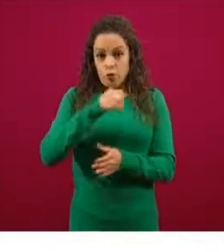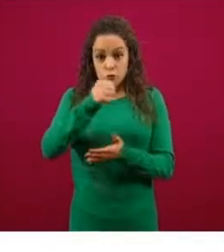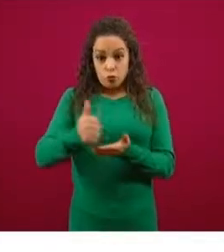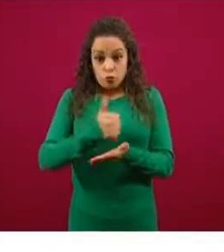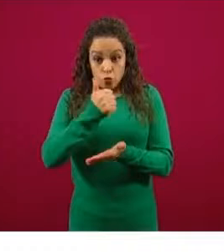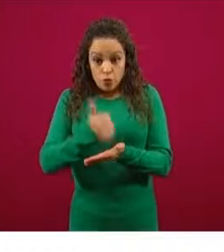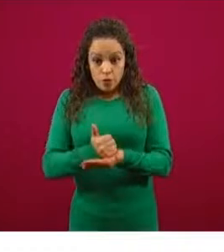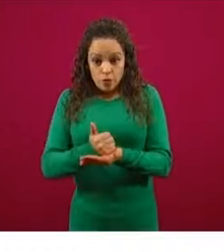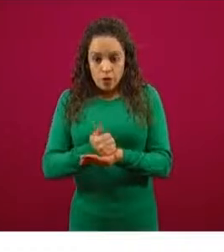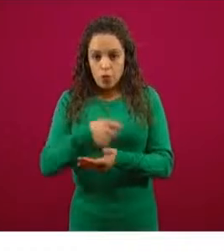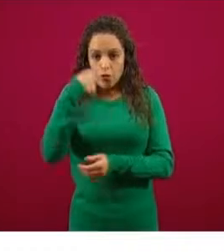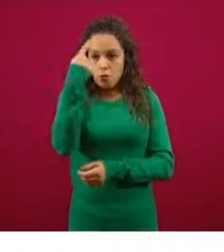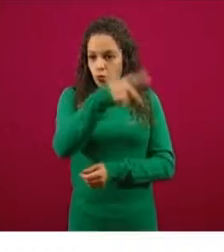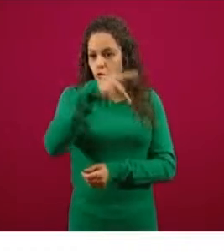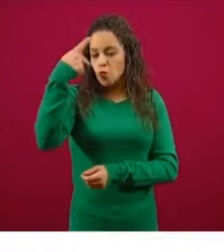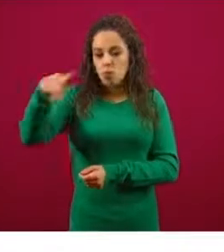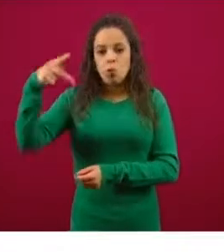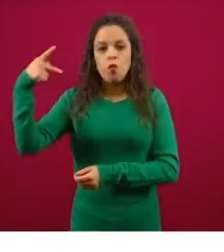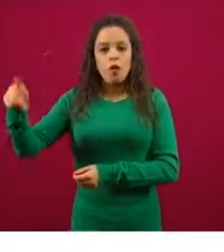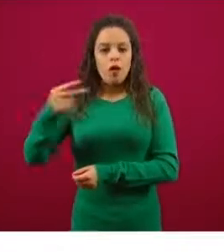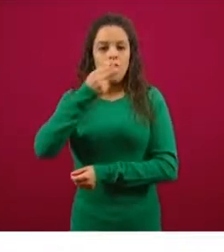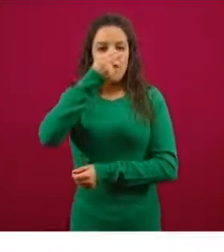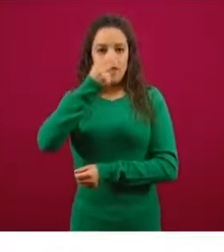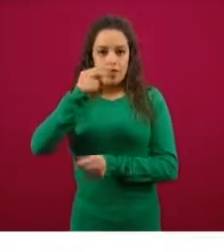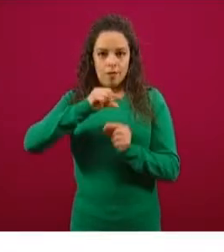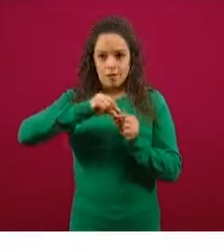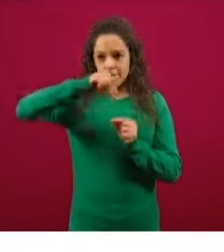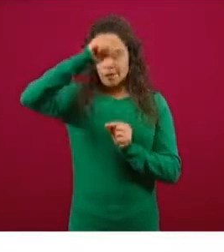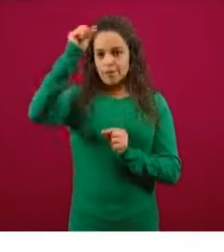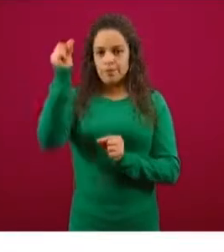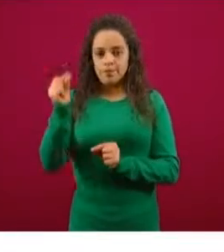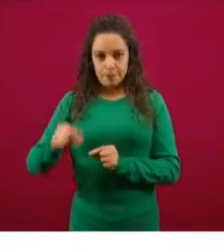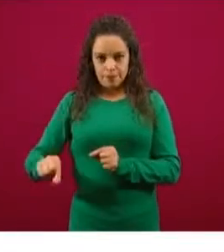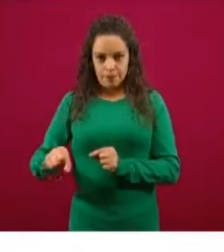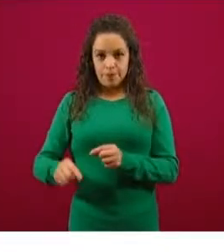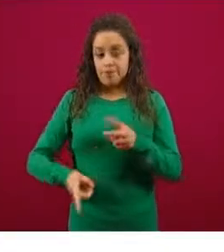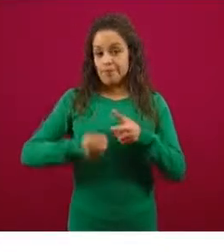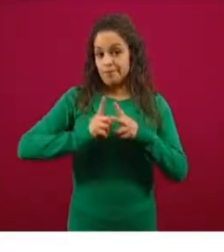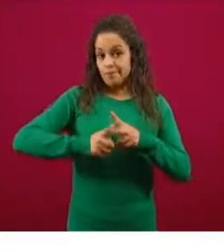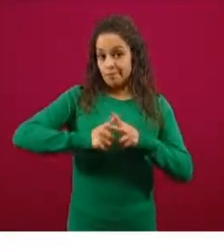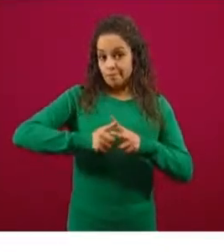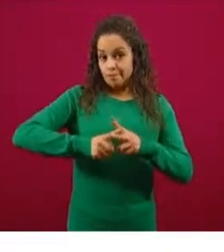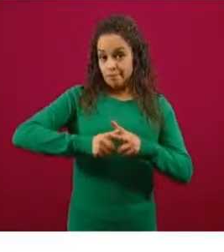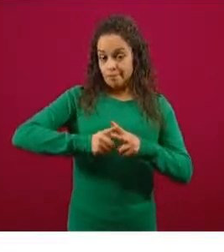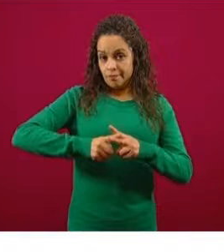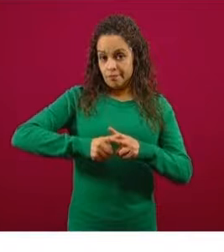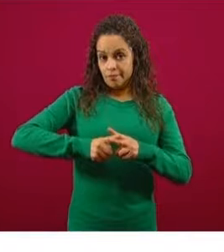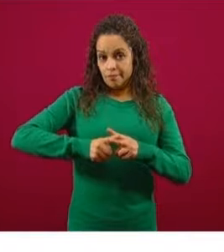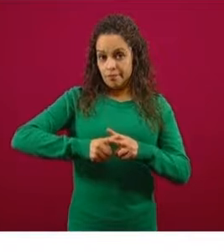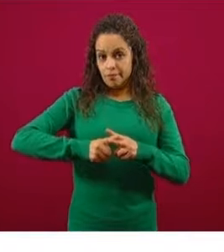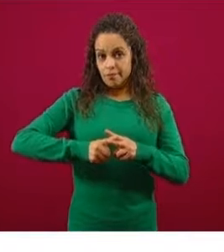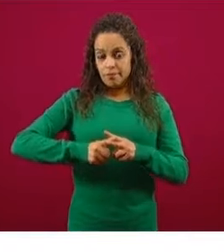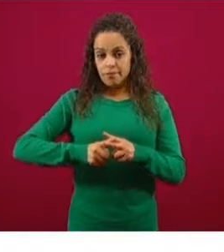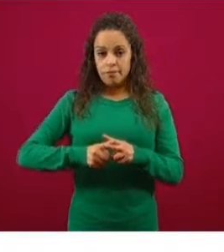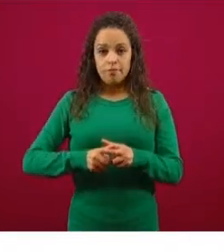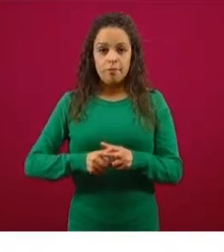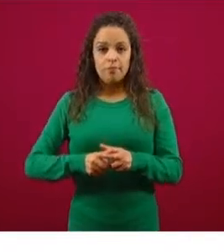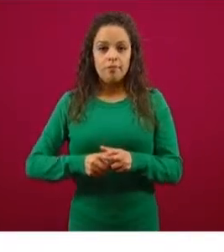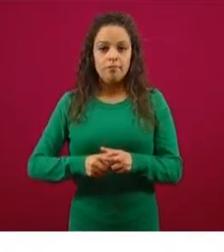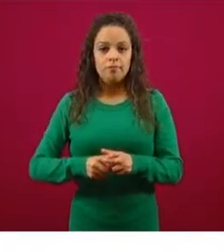tiene su diagrama y es producto de estos ejercicios de modelación matemática que ha hecho